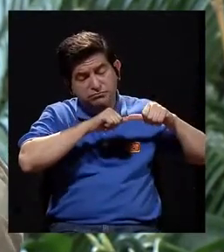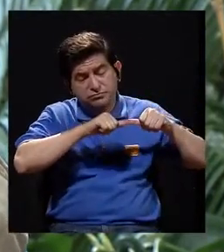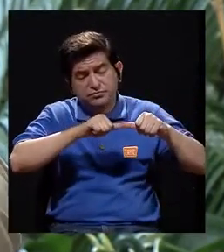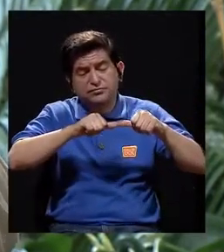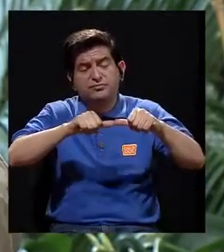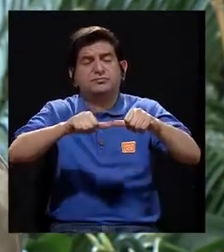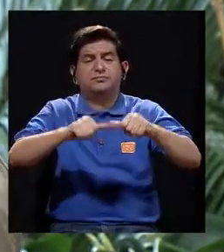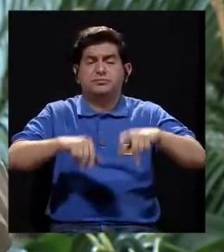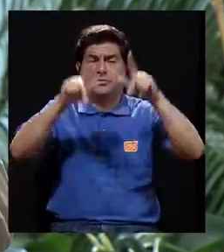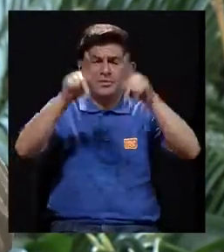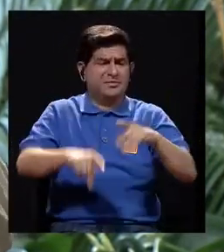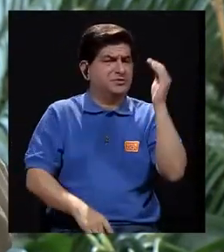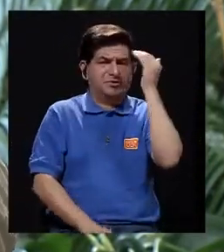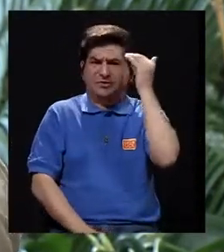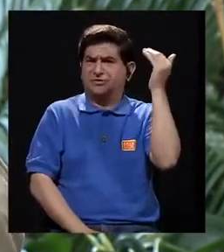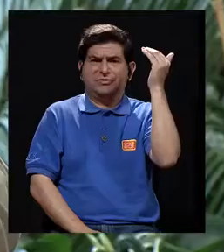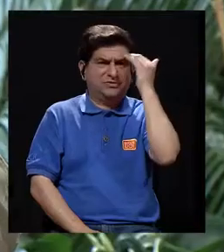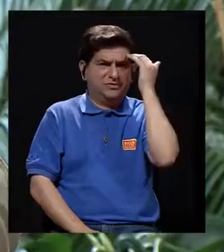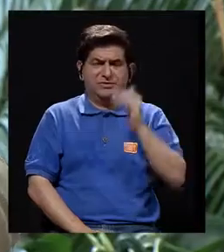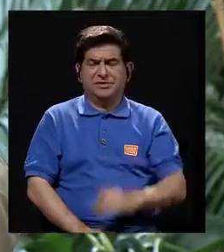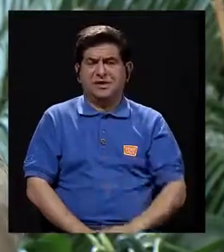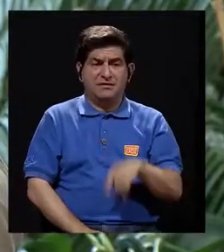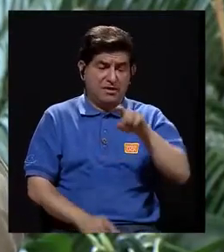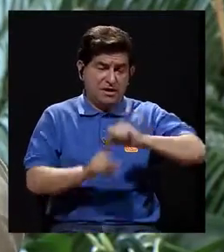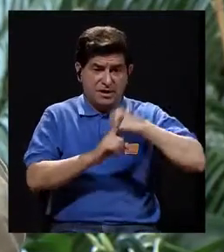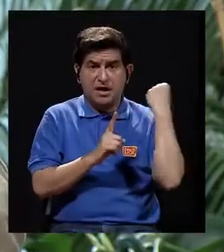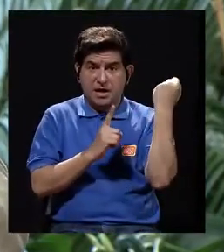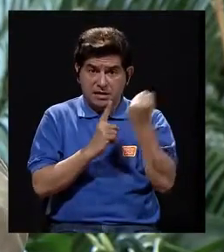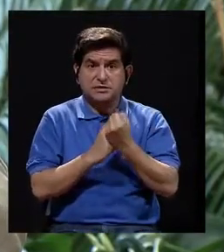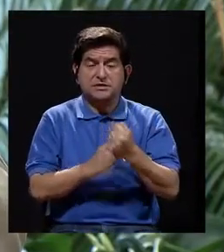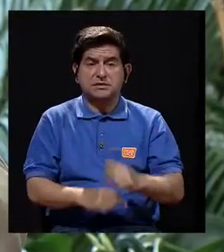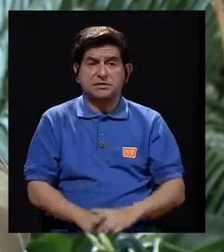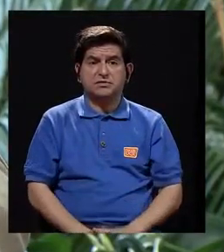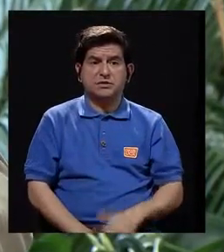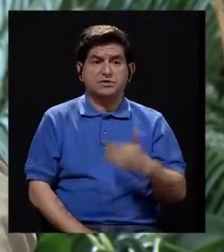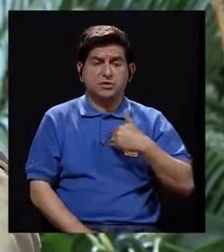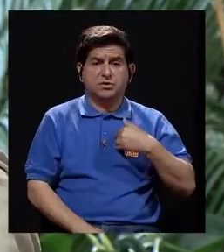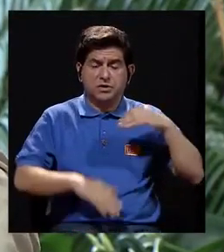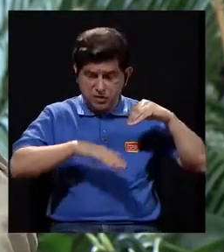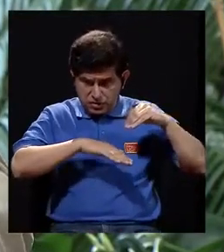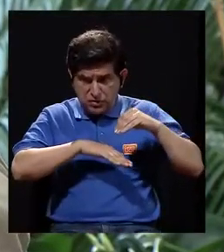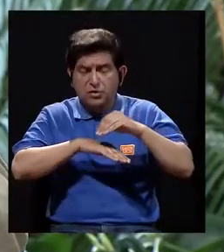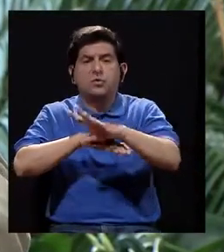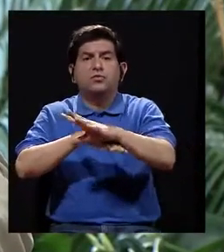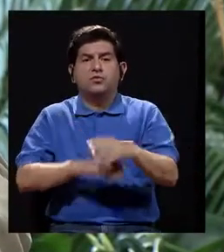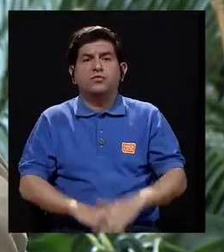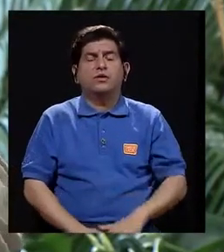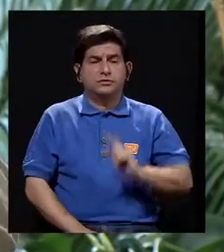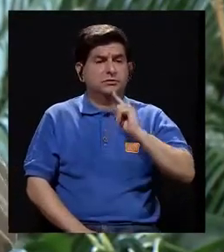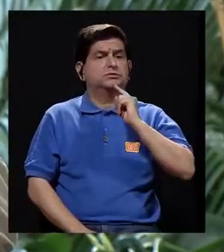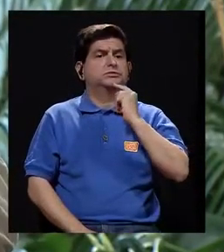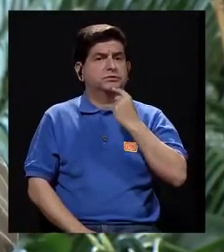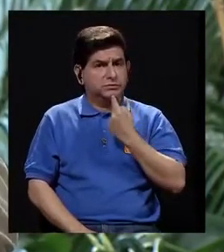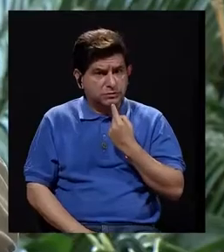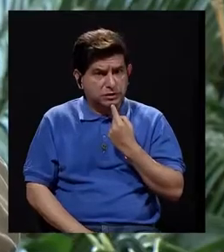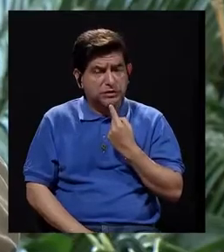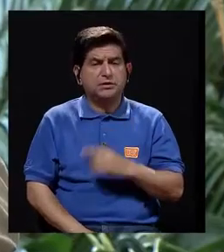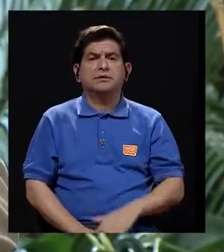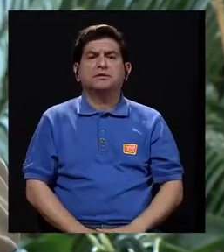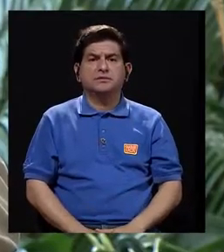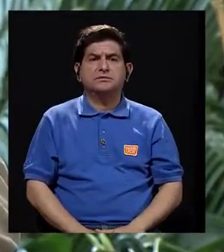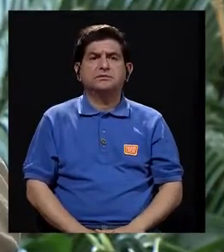perpetúa y a veces las personas no saben que esto tiene implicaciones hasta muy serias,